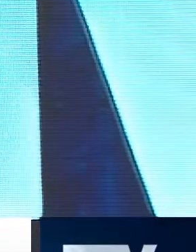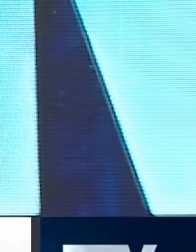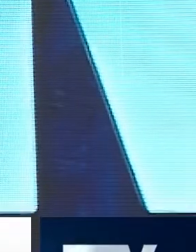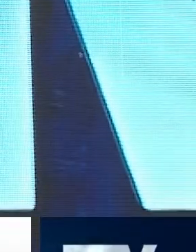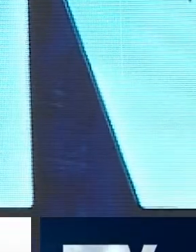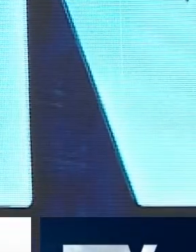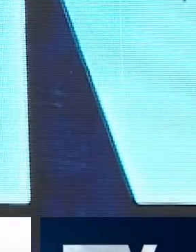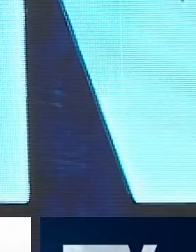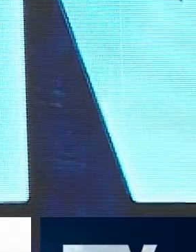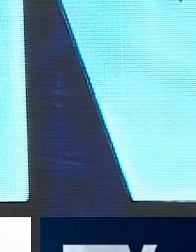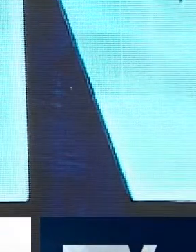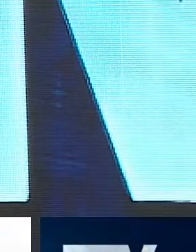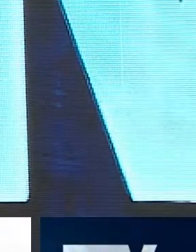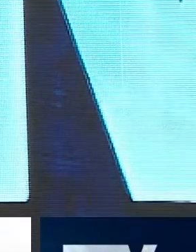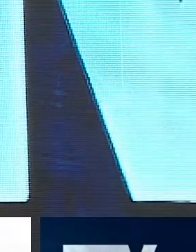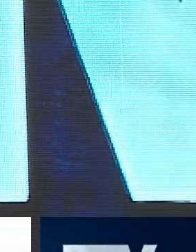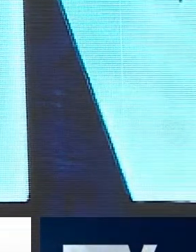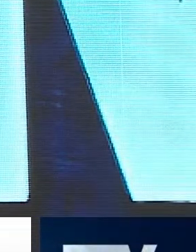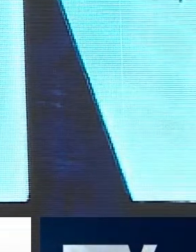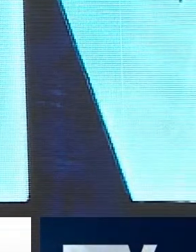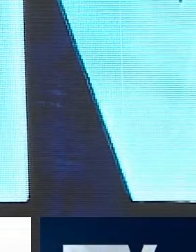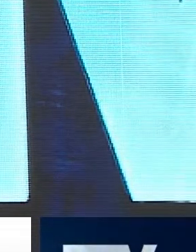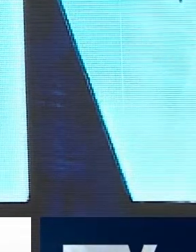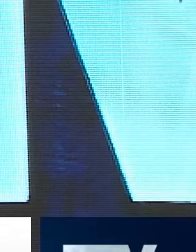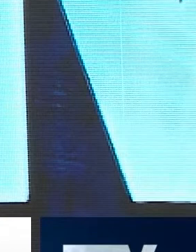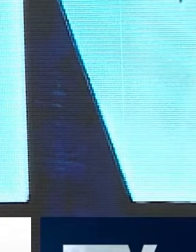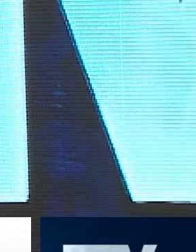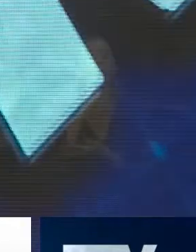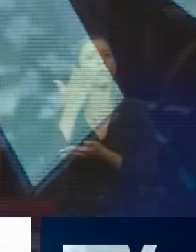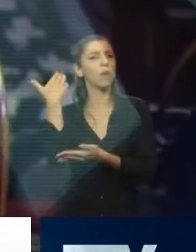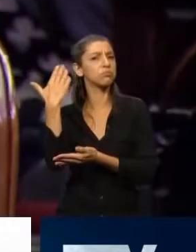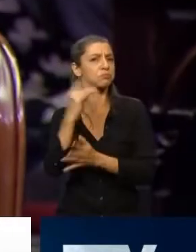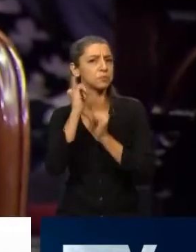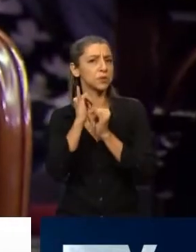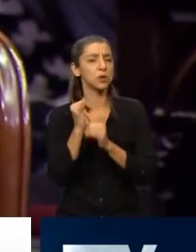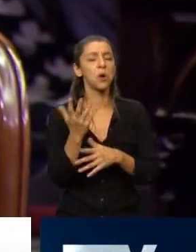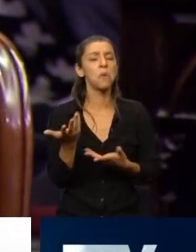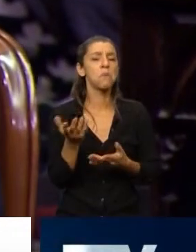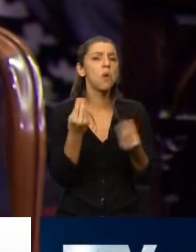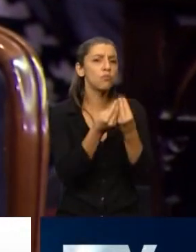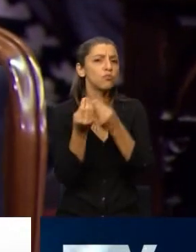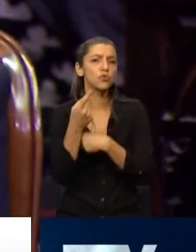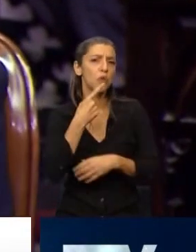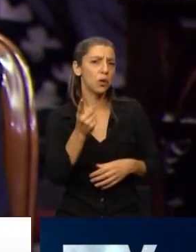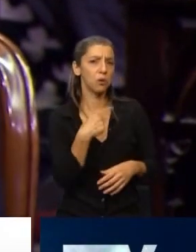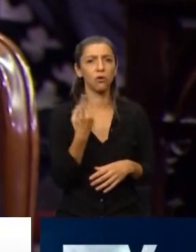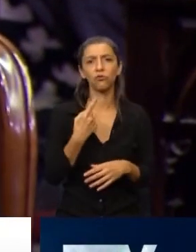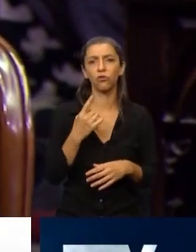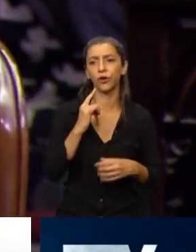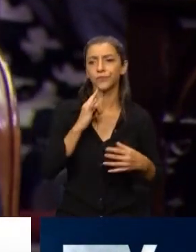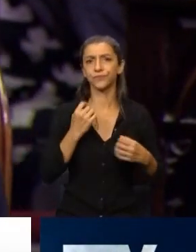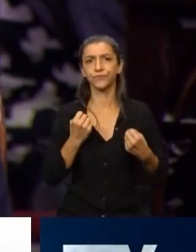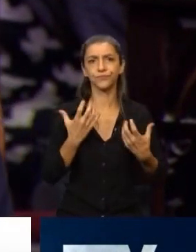y acreedor que tiene el mundo. Lo escuchamos. No estamos incómodos de tener que votar este tipo de leyes porque